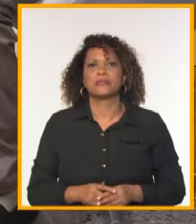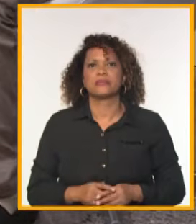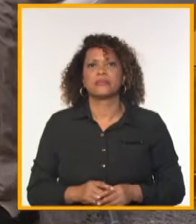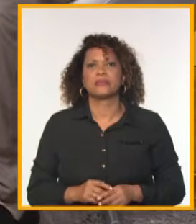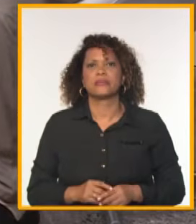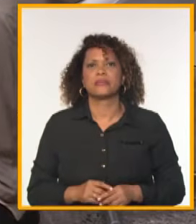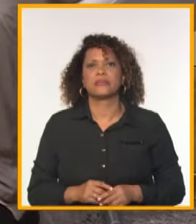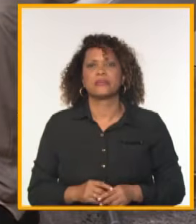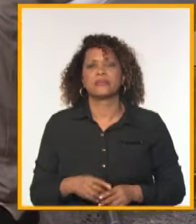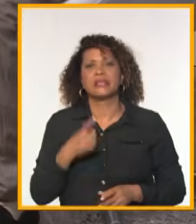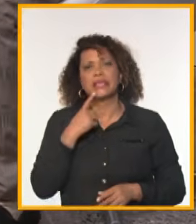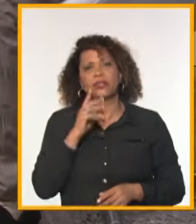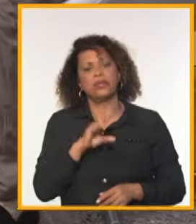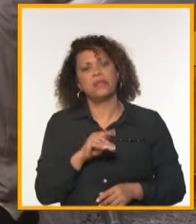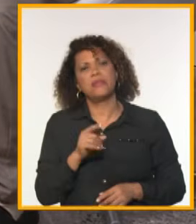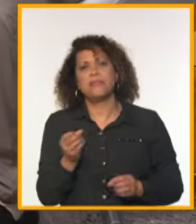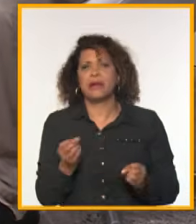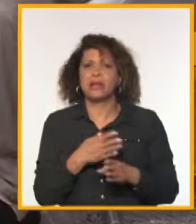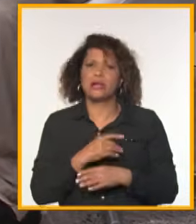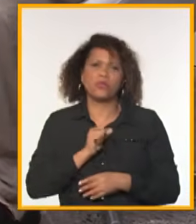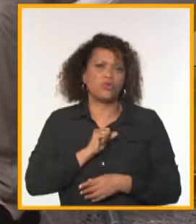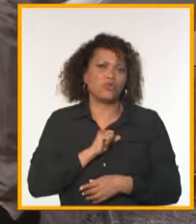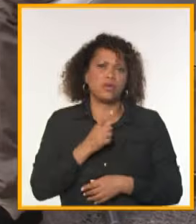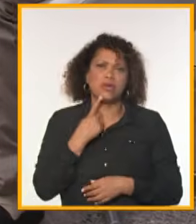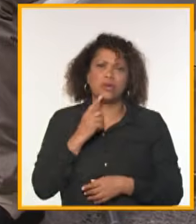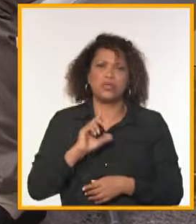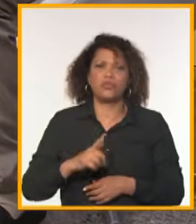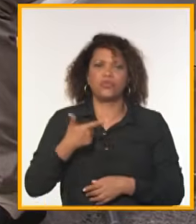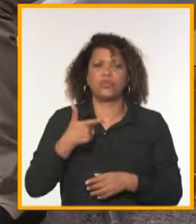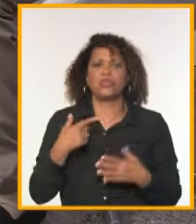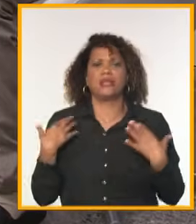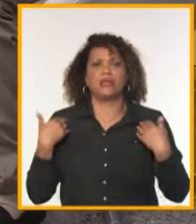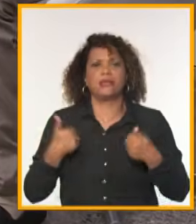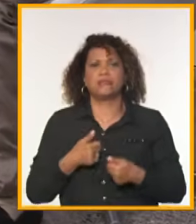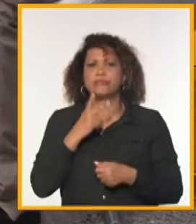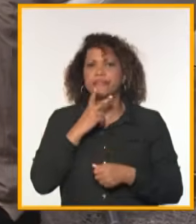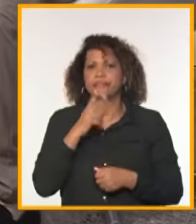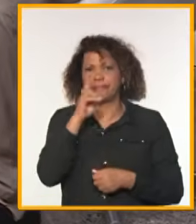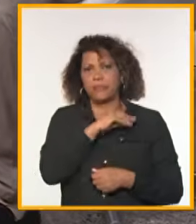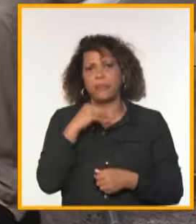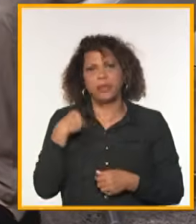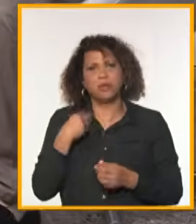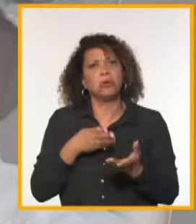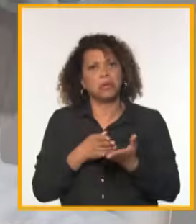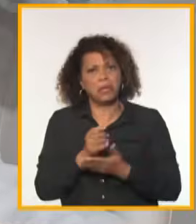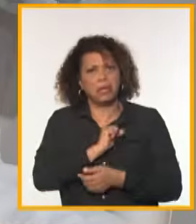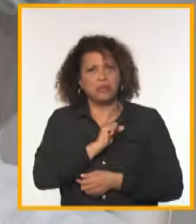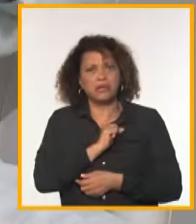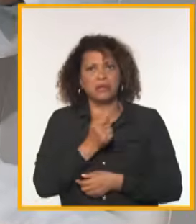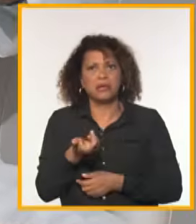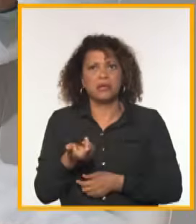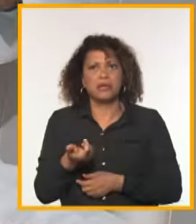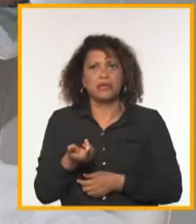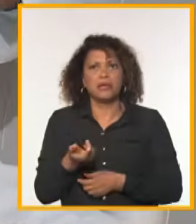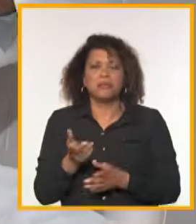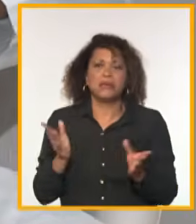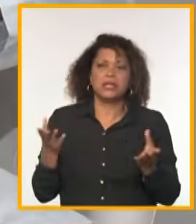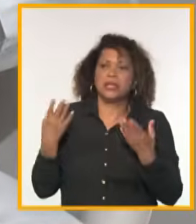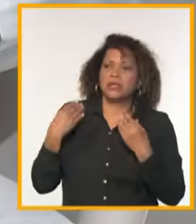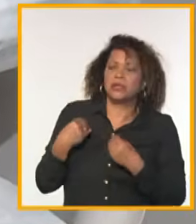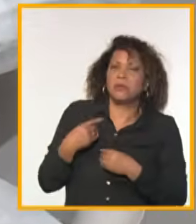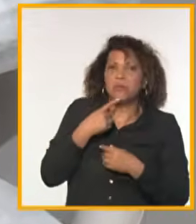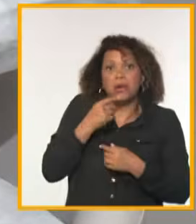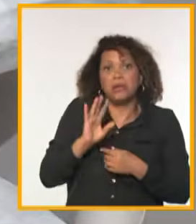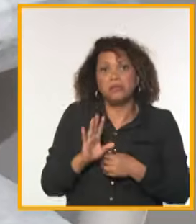más claro todavía, yo no quiero dejar de ser el subdirector de atención médica del Instituto de Medicina Tropical. Y me dice, bueno, si tú eres capaz